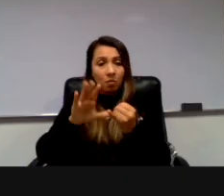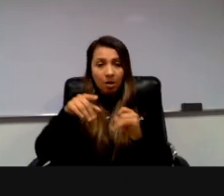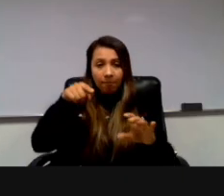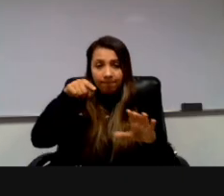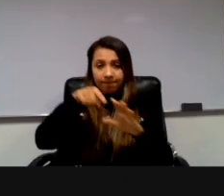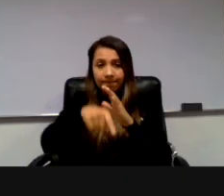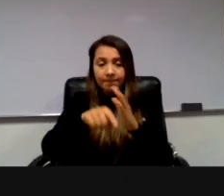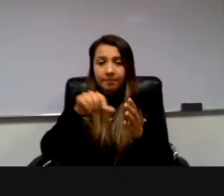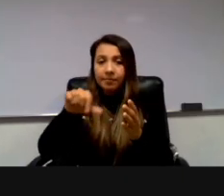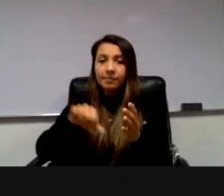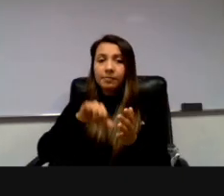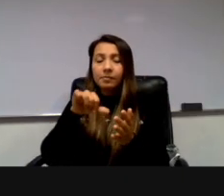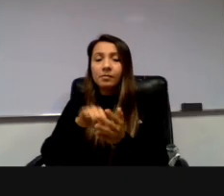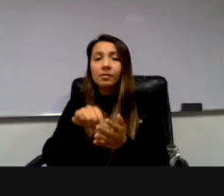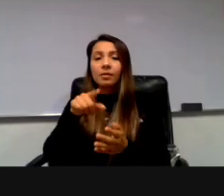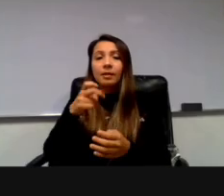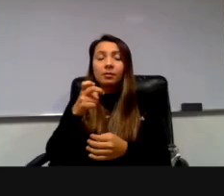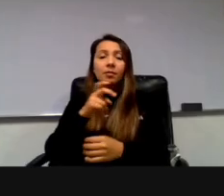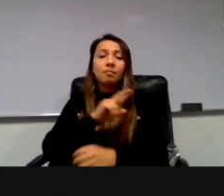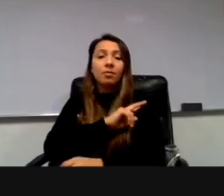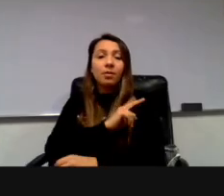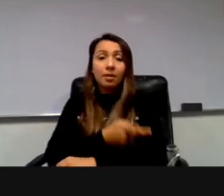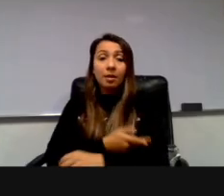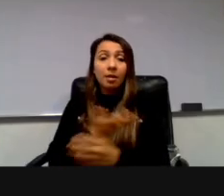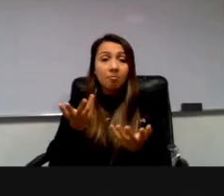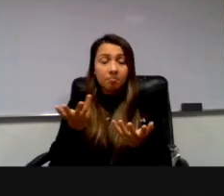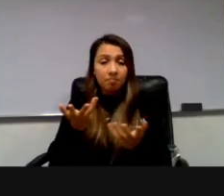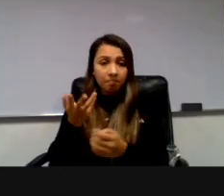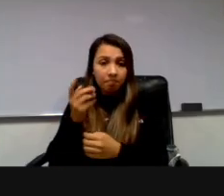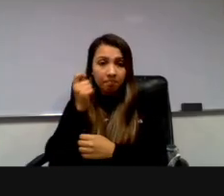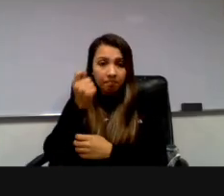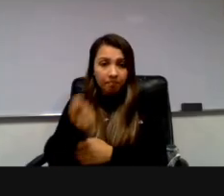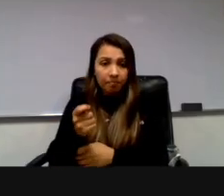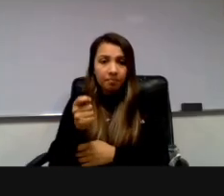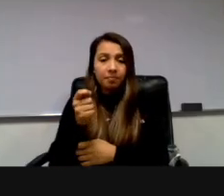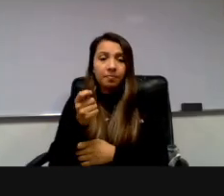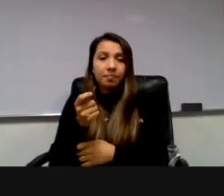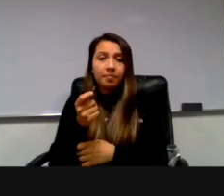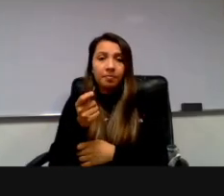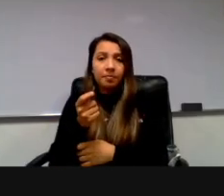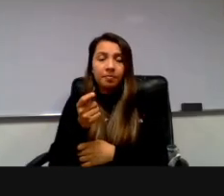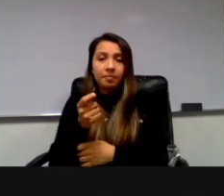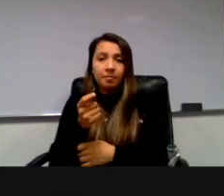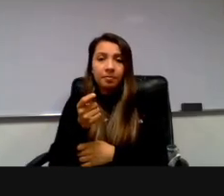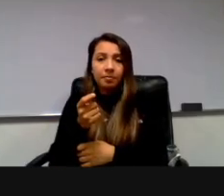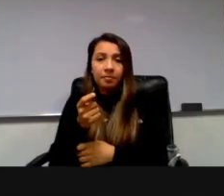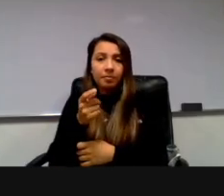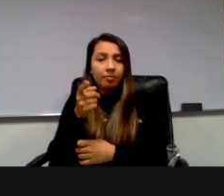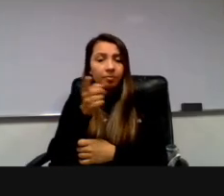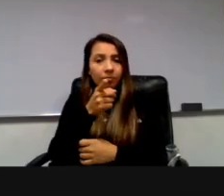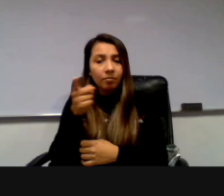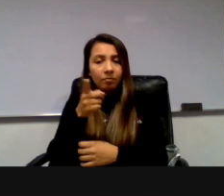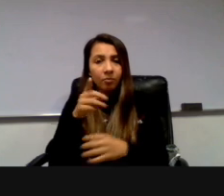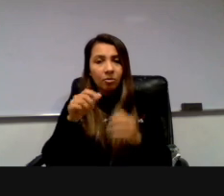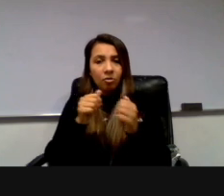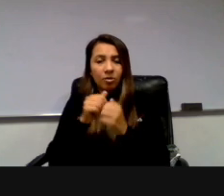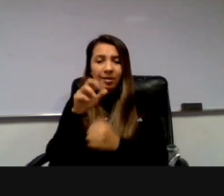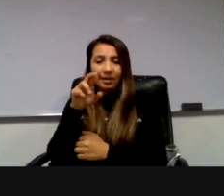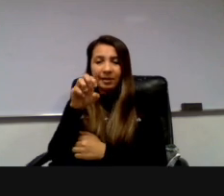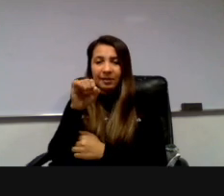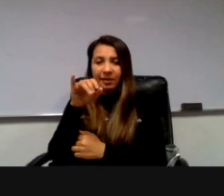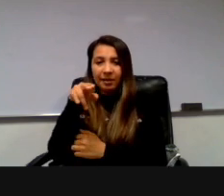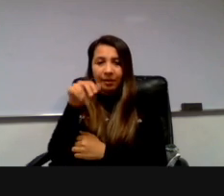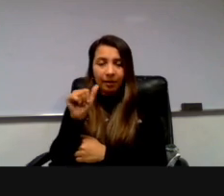la síntesis de proteínas. Y ellos lo que hicieron, pues, fue con enzimas de restricción fragmentar esta